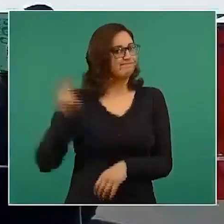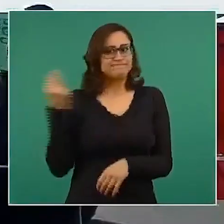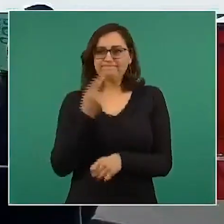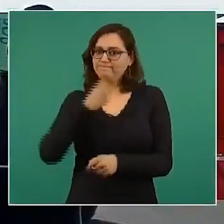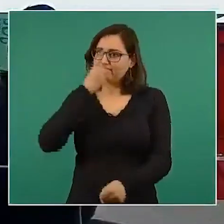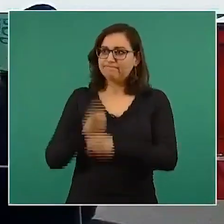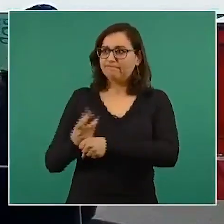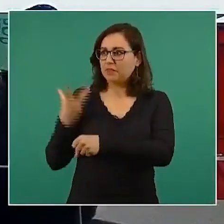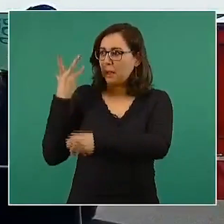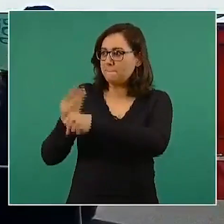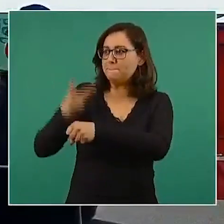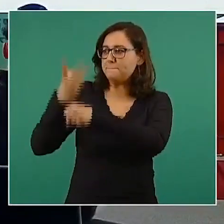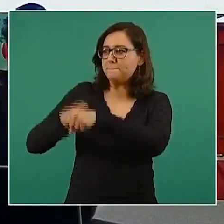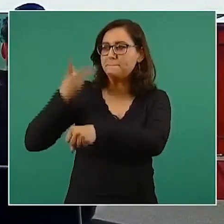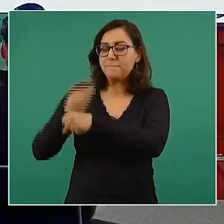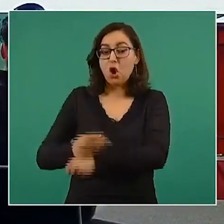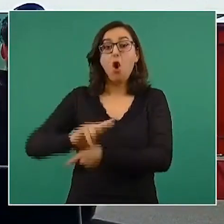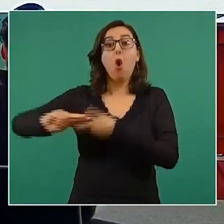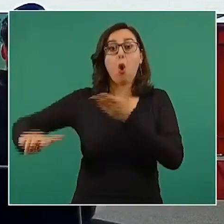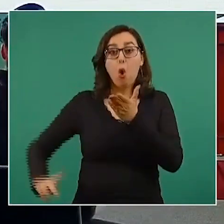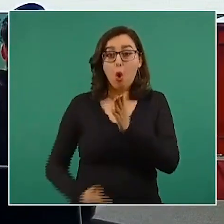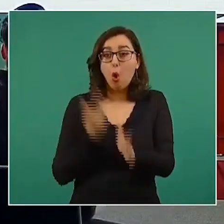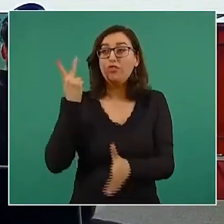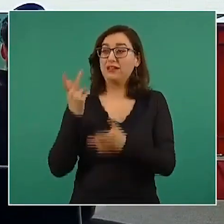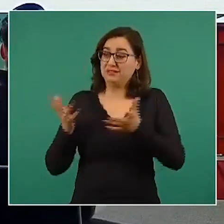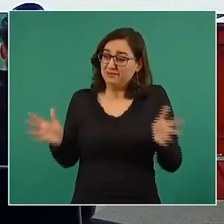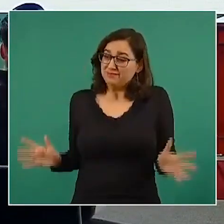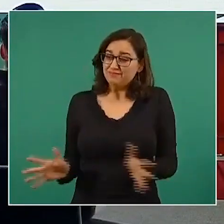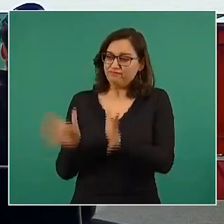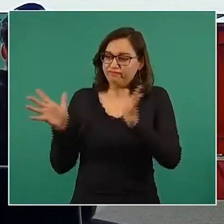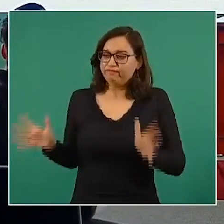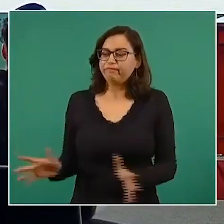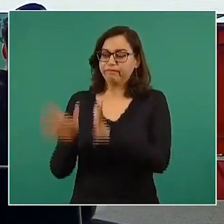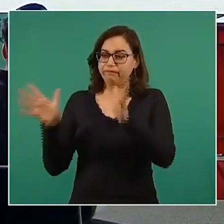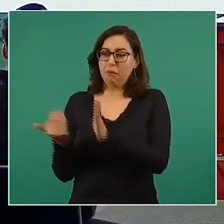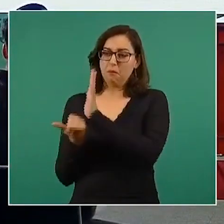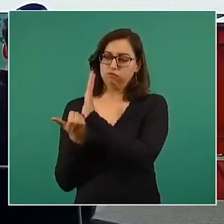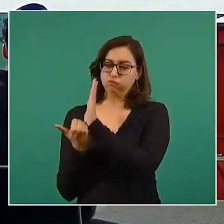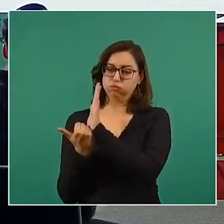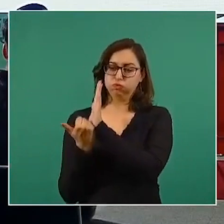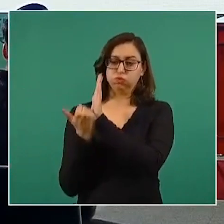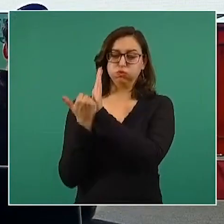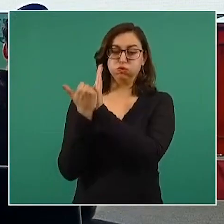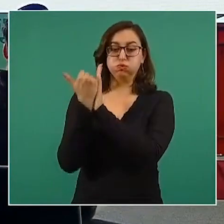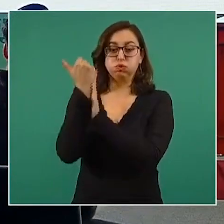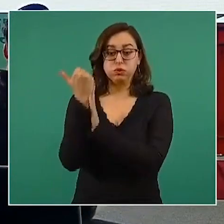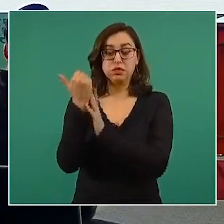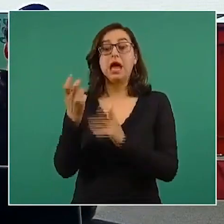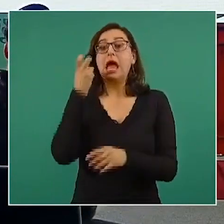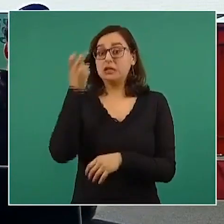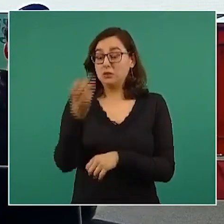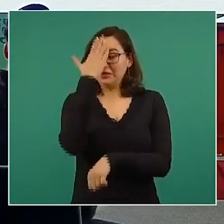sistema que había sido desmantelado y privatizado. Y esto no debemos olvidarlo porque es una de las máximas